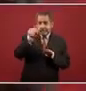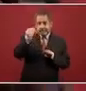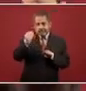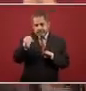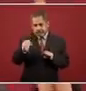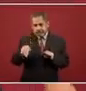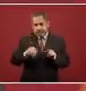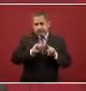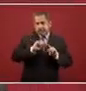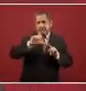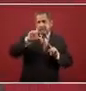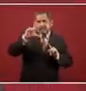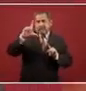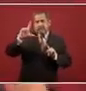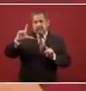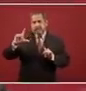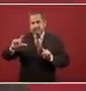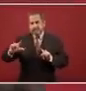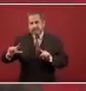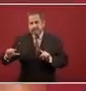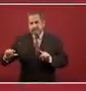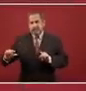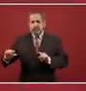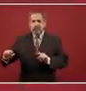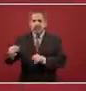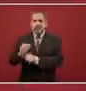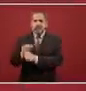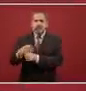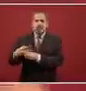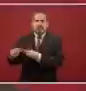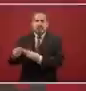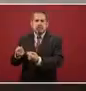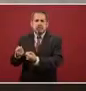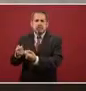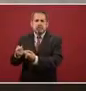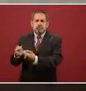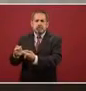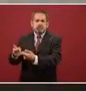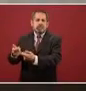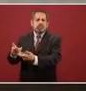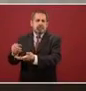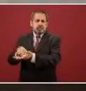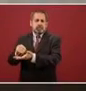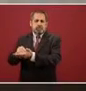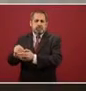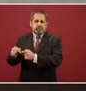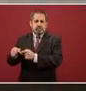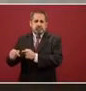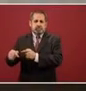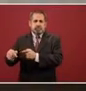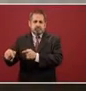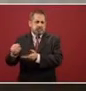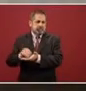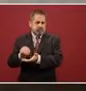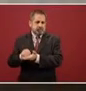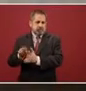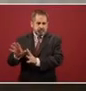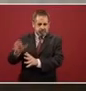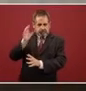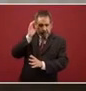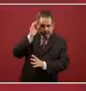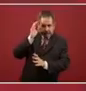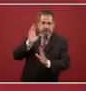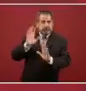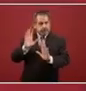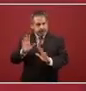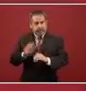semanas en que empezó a bajar. Y ya tiene una transmisión mínima, pero que se ha mantenido por algunas semanas más. Esto, cuando